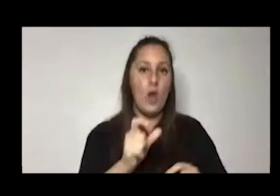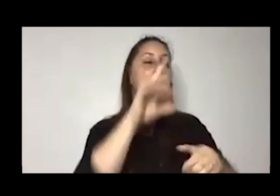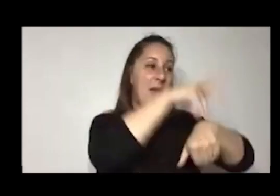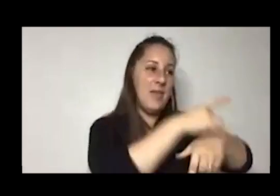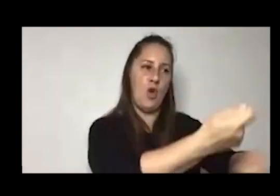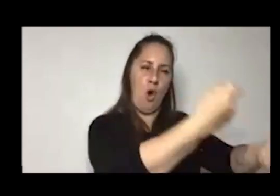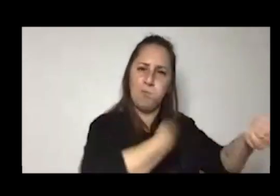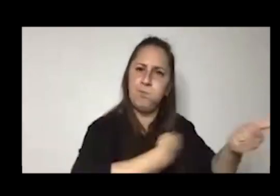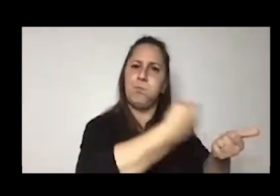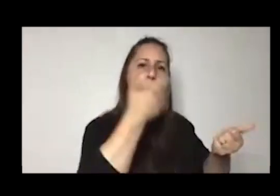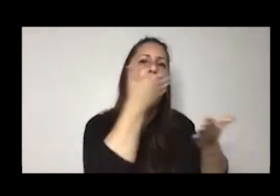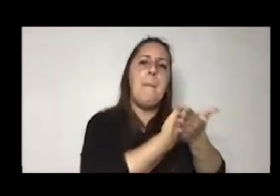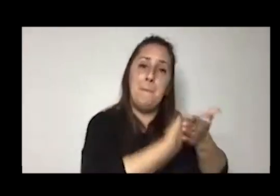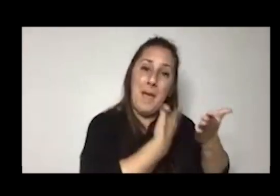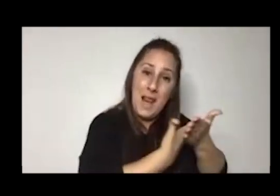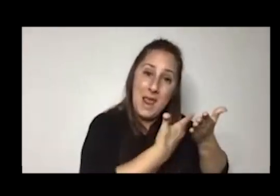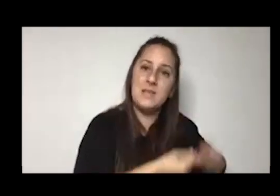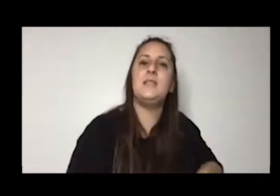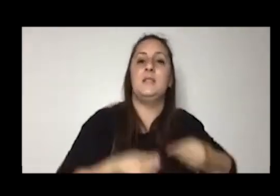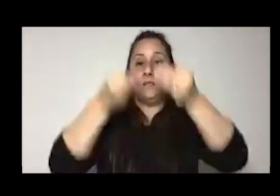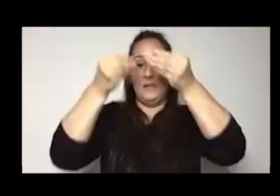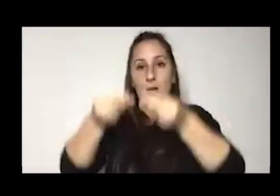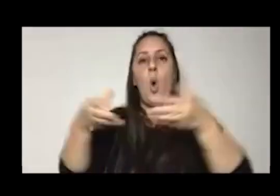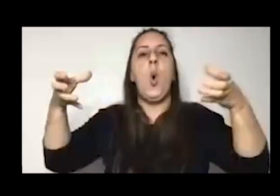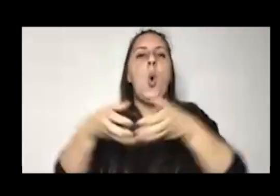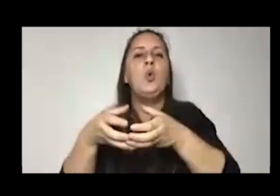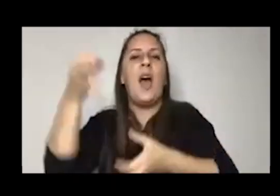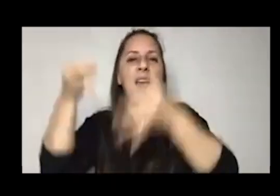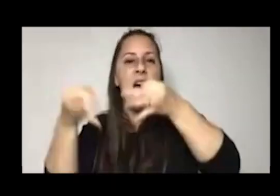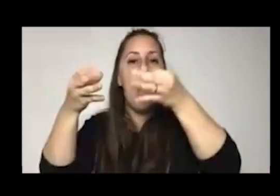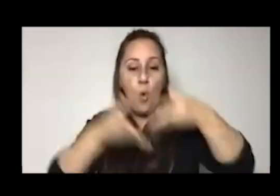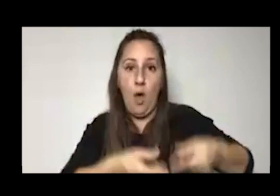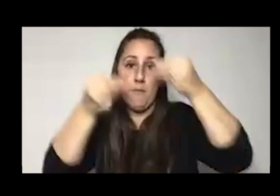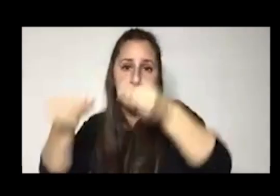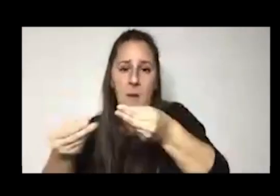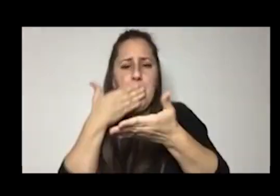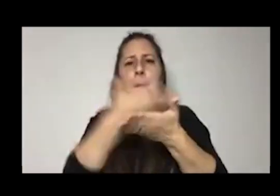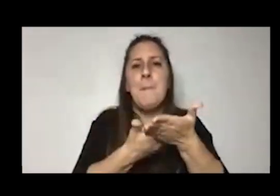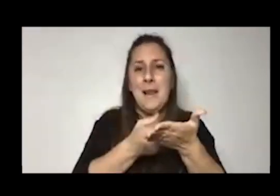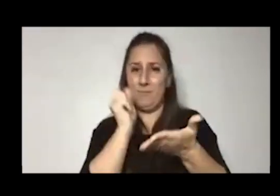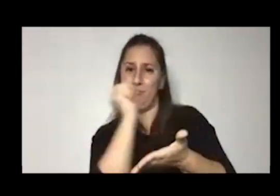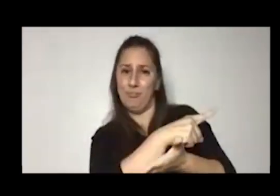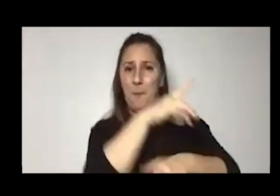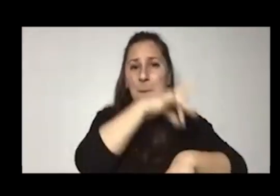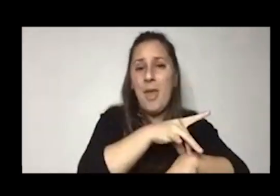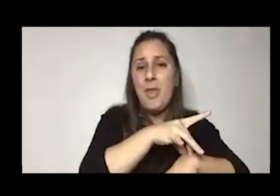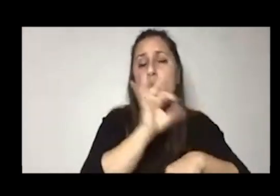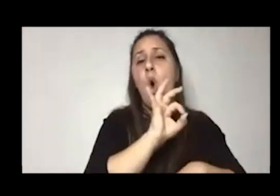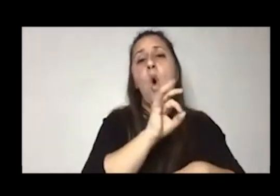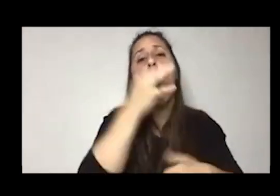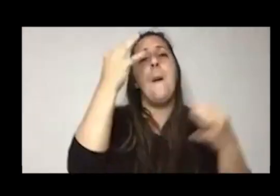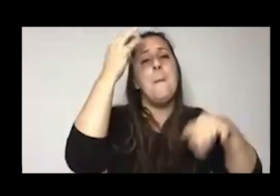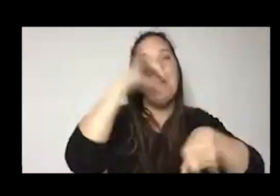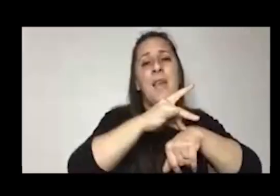formularios ante la junta evaluadora, muchas veces completo o por su médico de cabecera o por el especialista. Si es algo